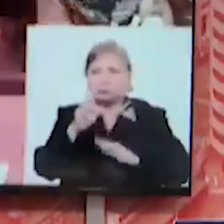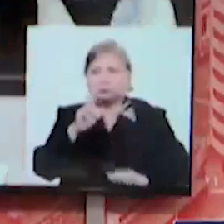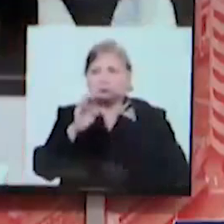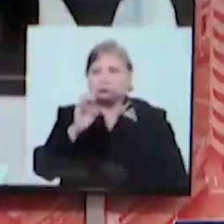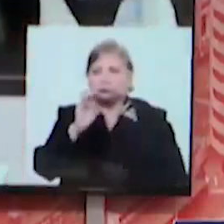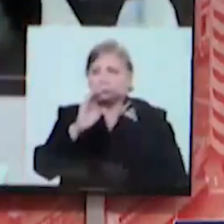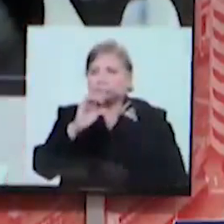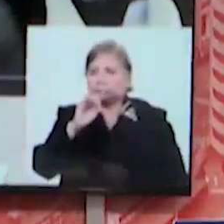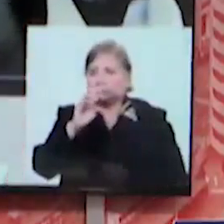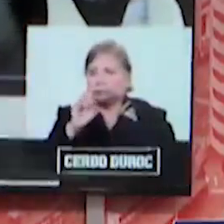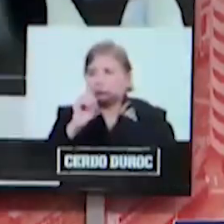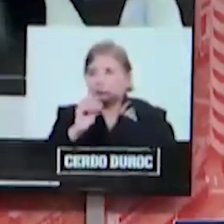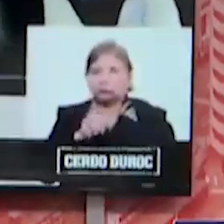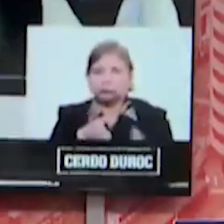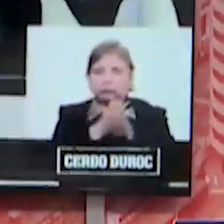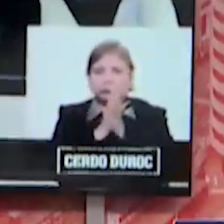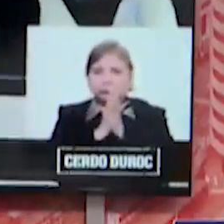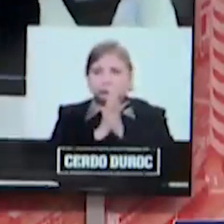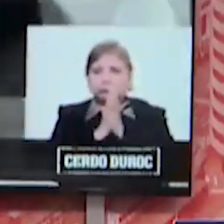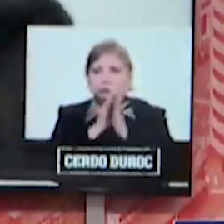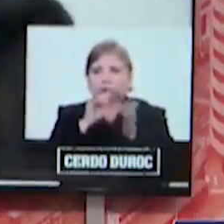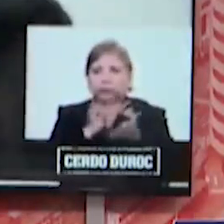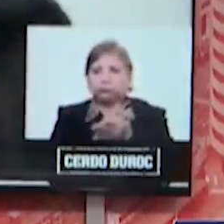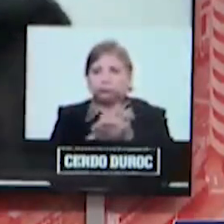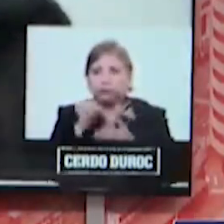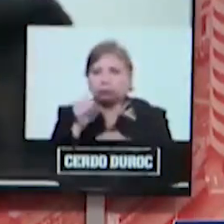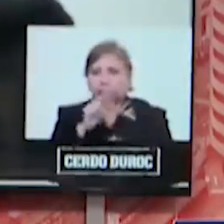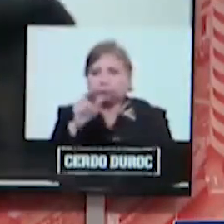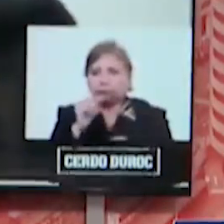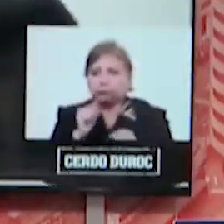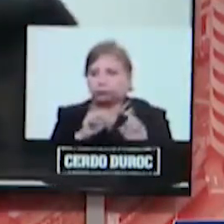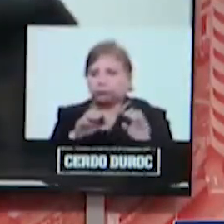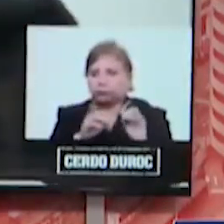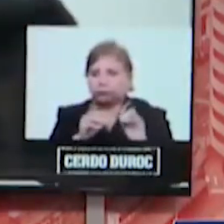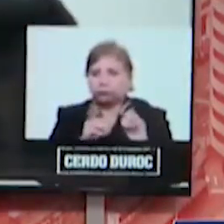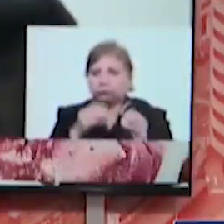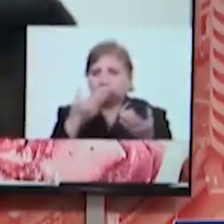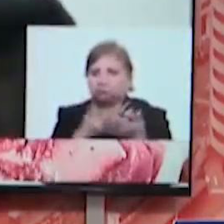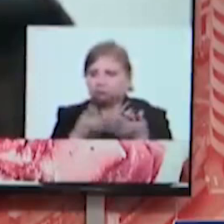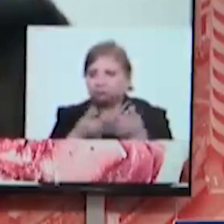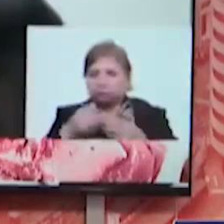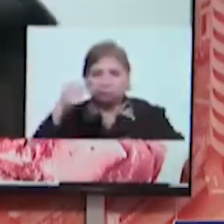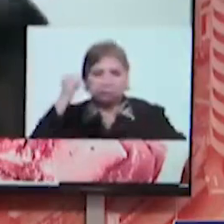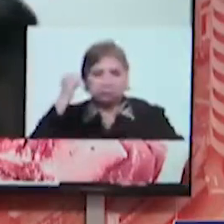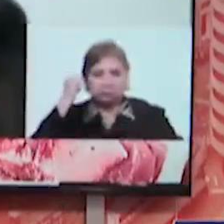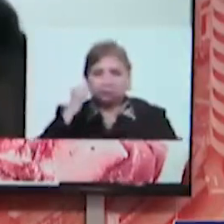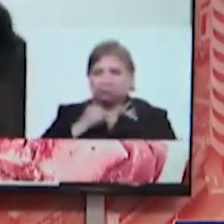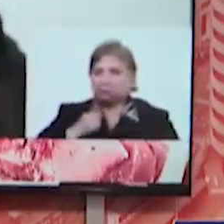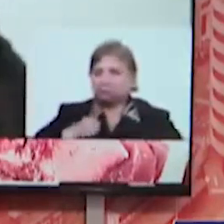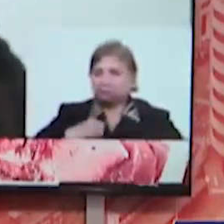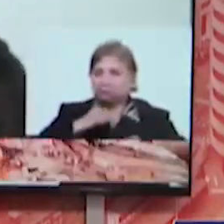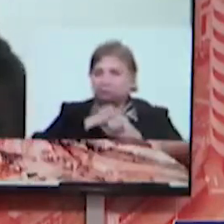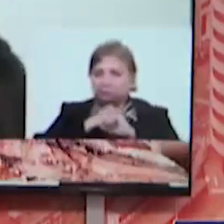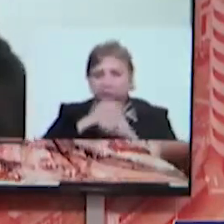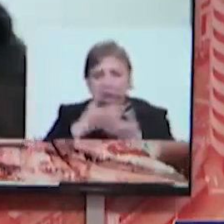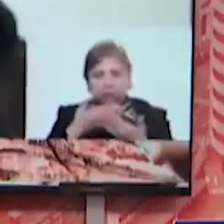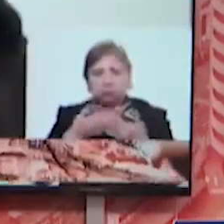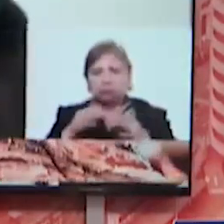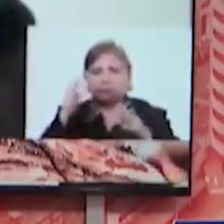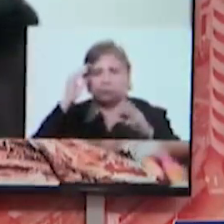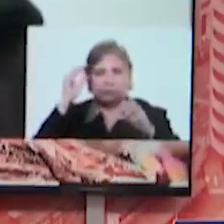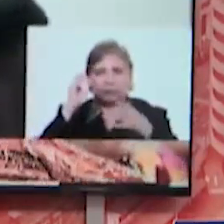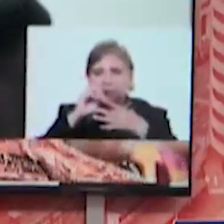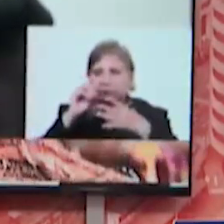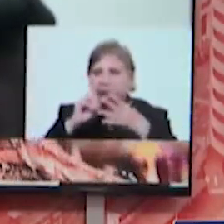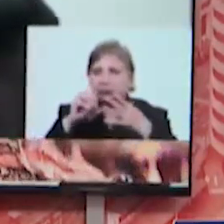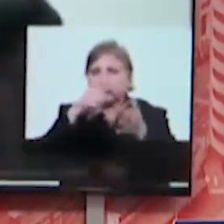Castillo. Él pretendió en algún momento durante el desarrollo de la sesión, como hemos visto en la crónica, obligar